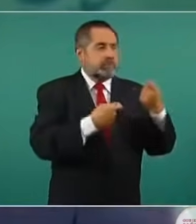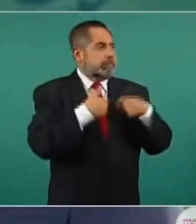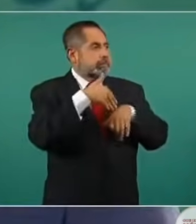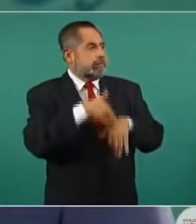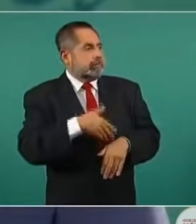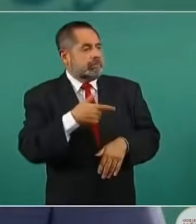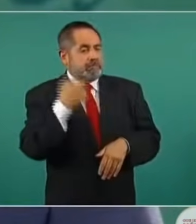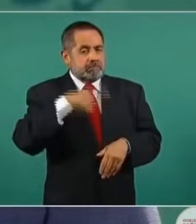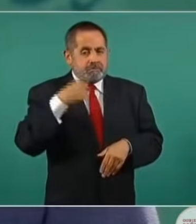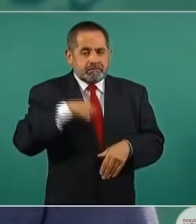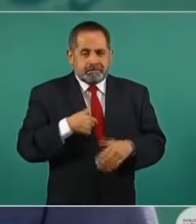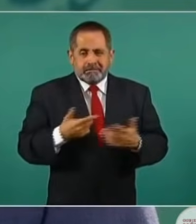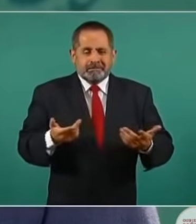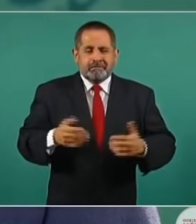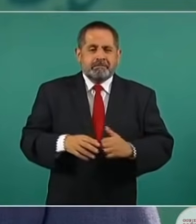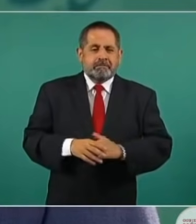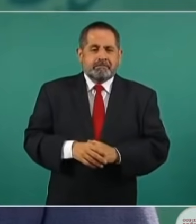grupos.